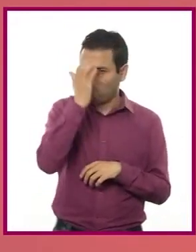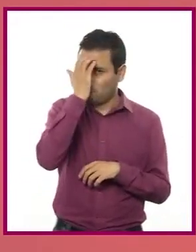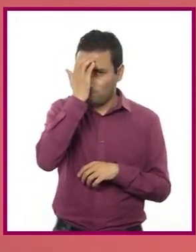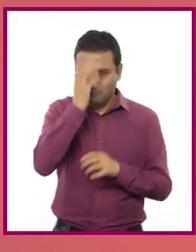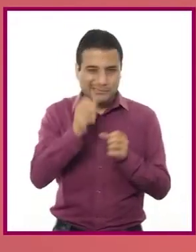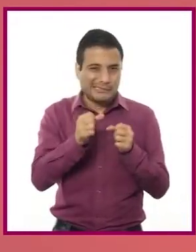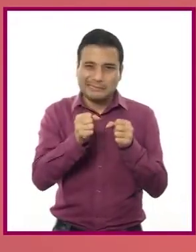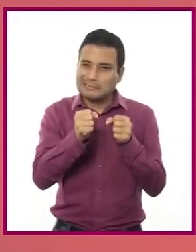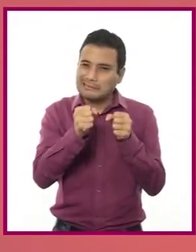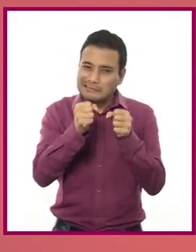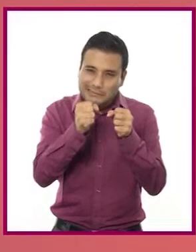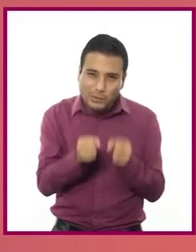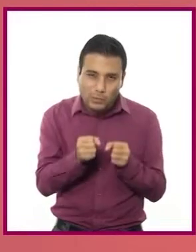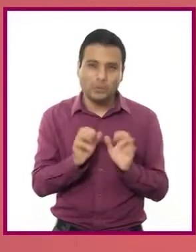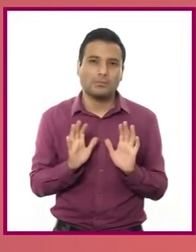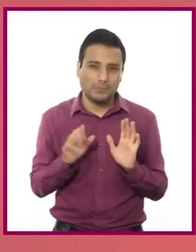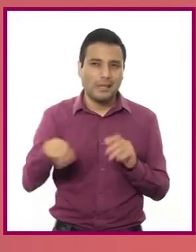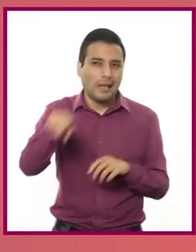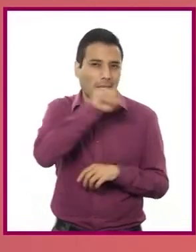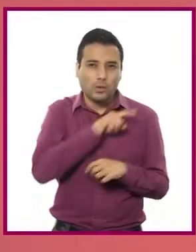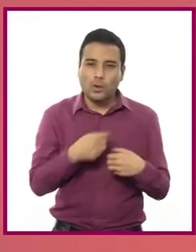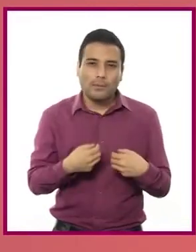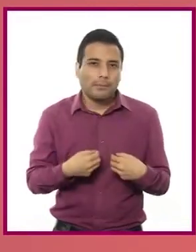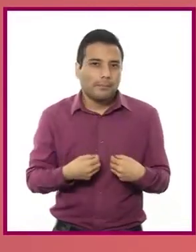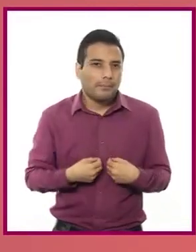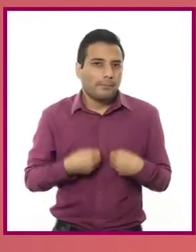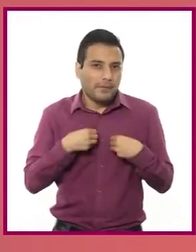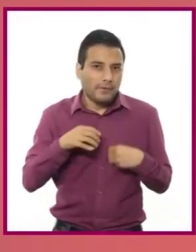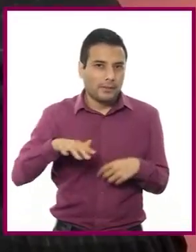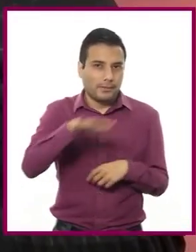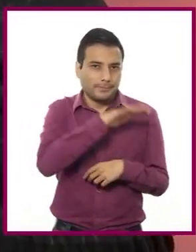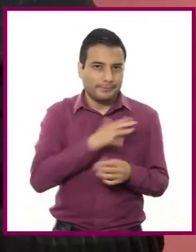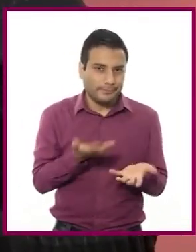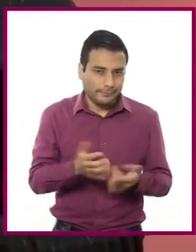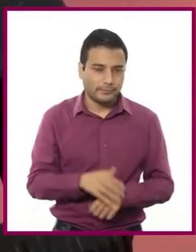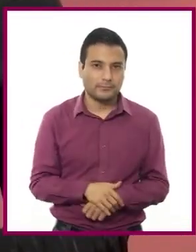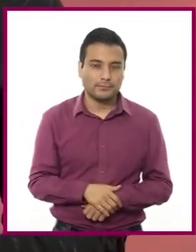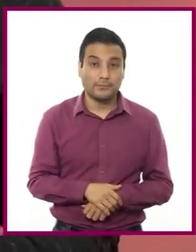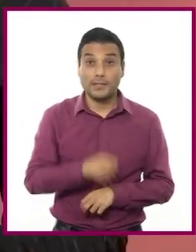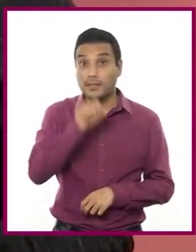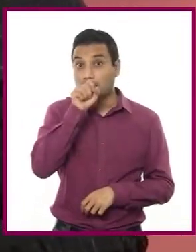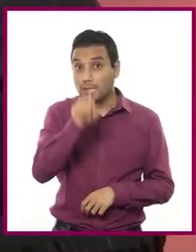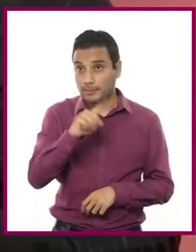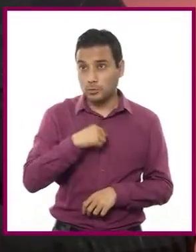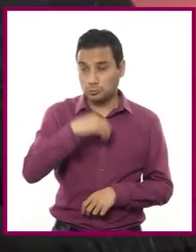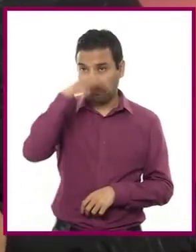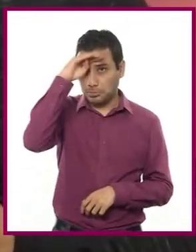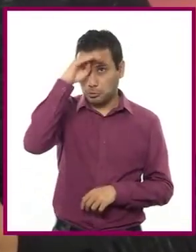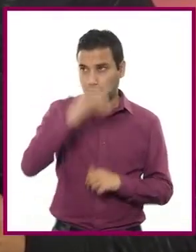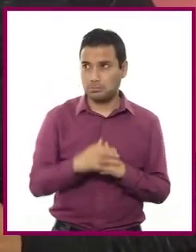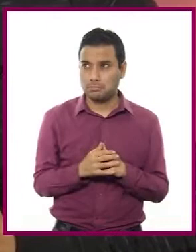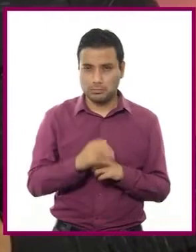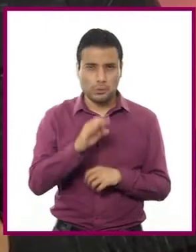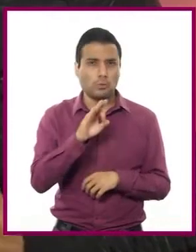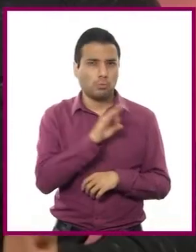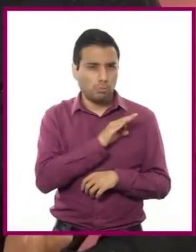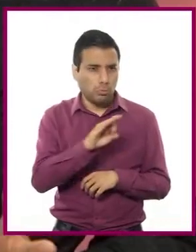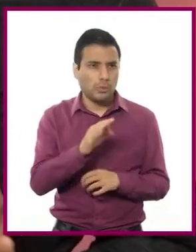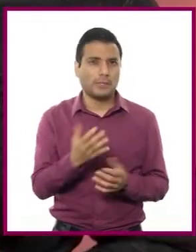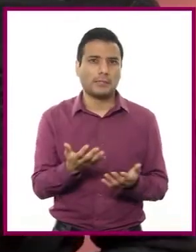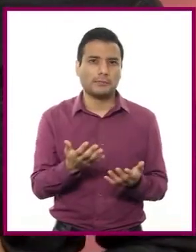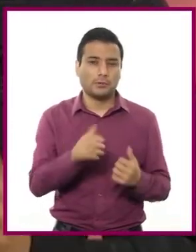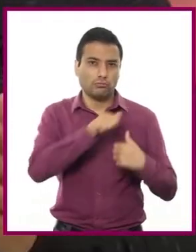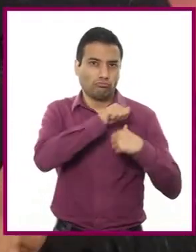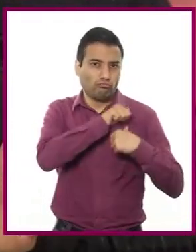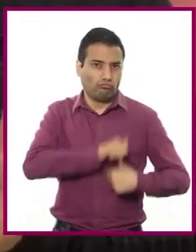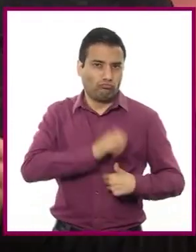manera personal, pues están viviendo ese problema. También me imagino que podríamos preguntar al alcalde o a la